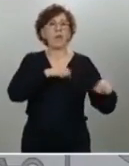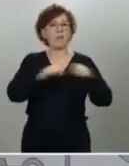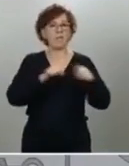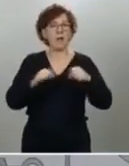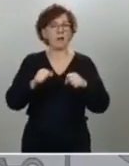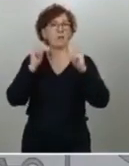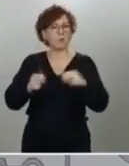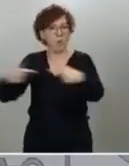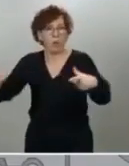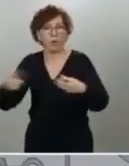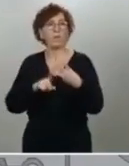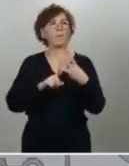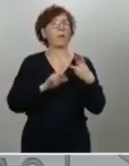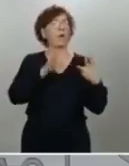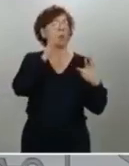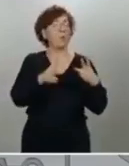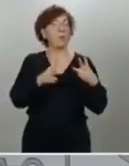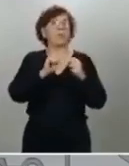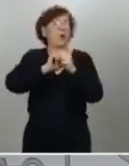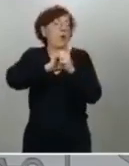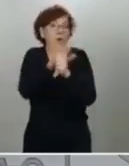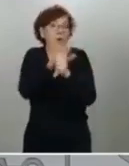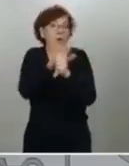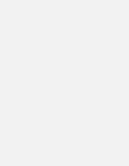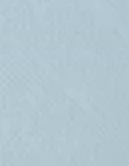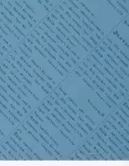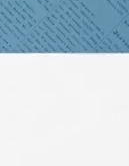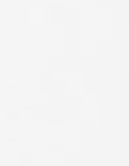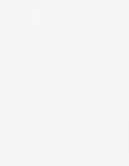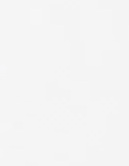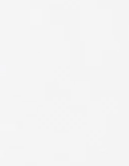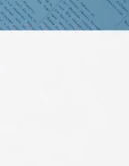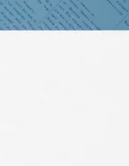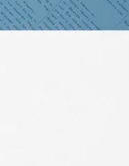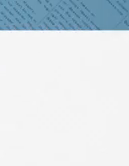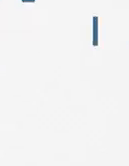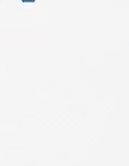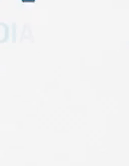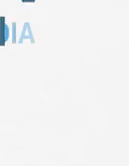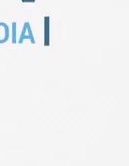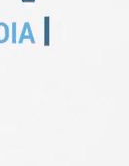un incremento de la mortalidad por coronavirus o por cualquier otra enfermedad.